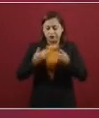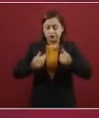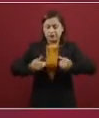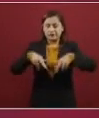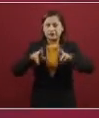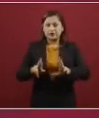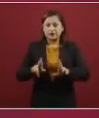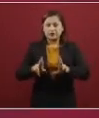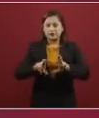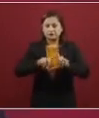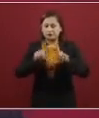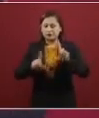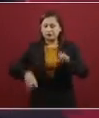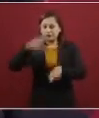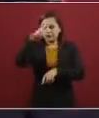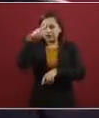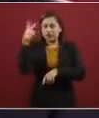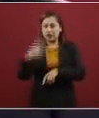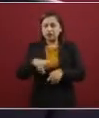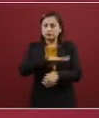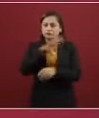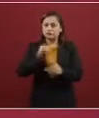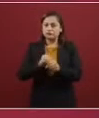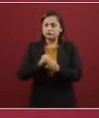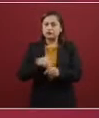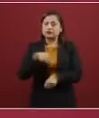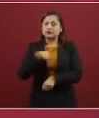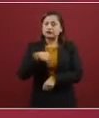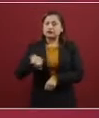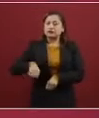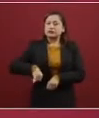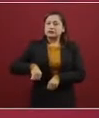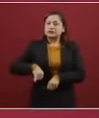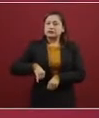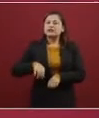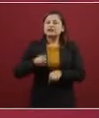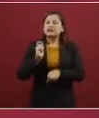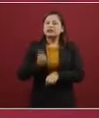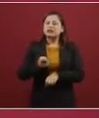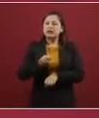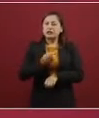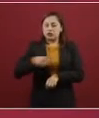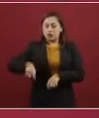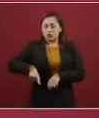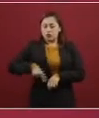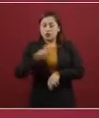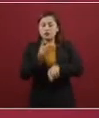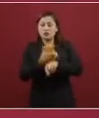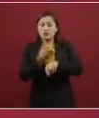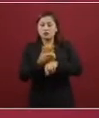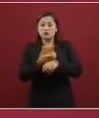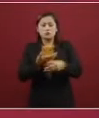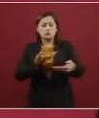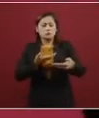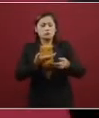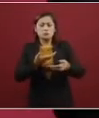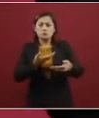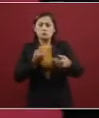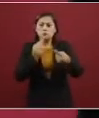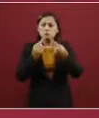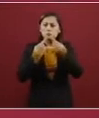tener una muy buena relación con el gobierno de eeuu 'es una